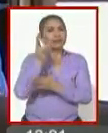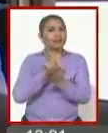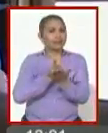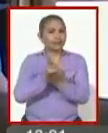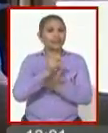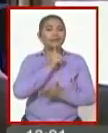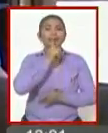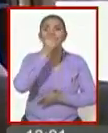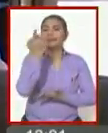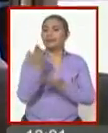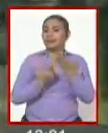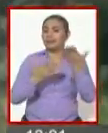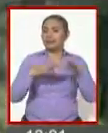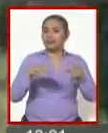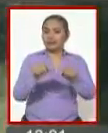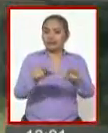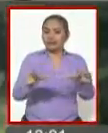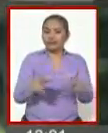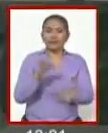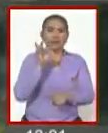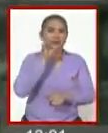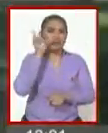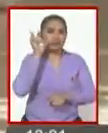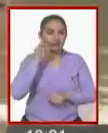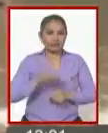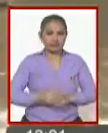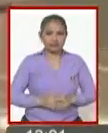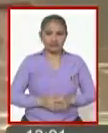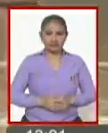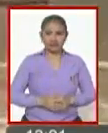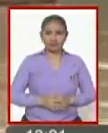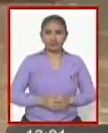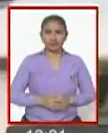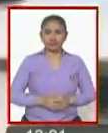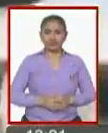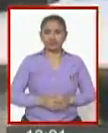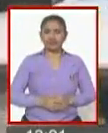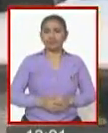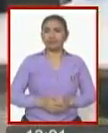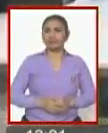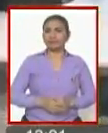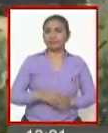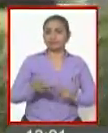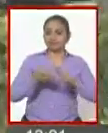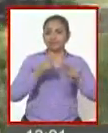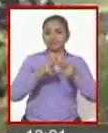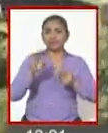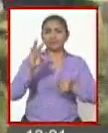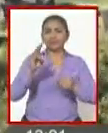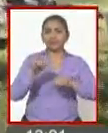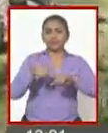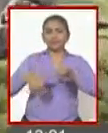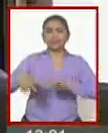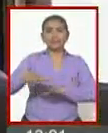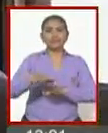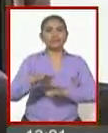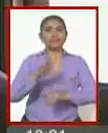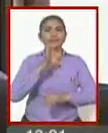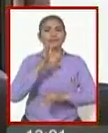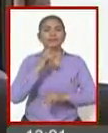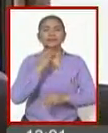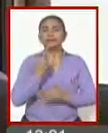de lo que acontece en las regiones vinculadas en las comunidades vinculadas al polígono 7 están fuera de